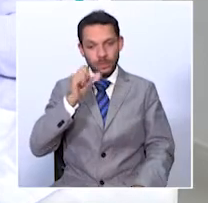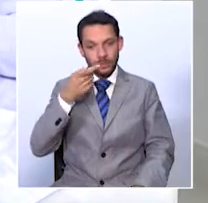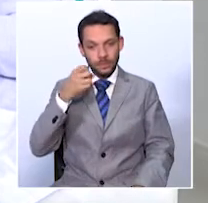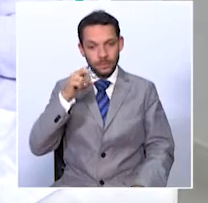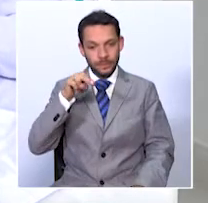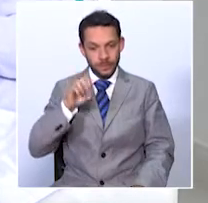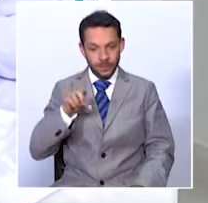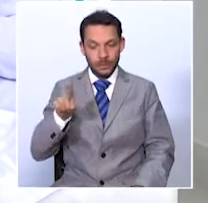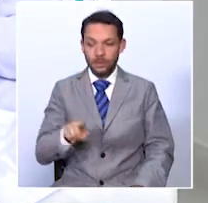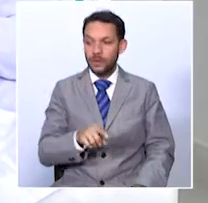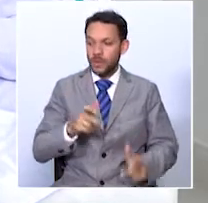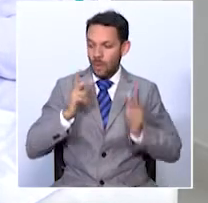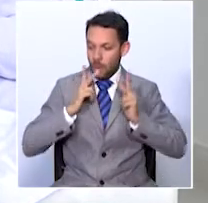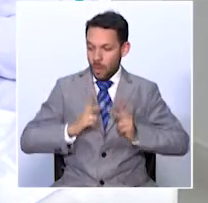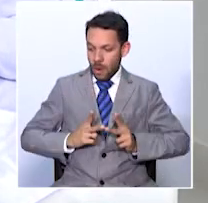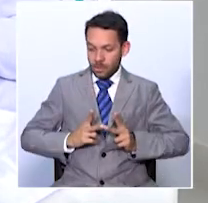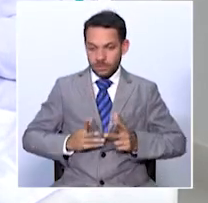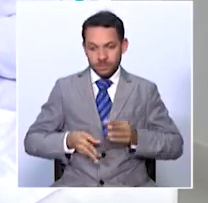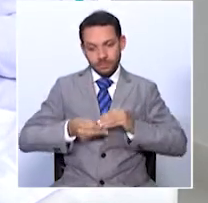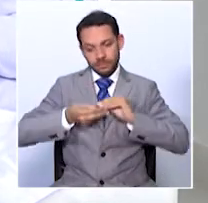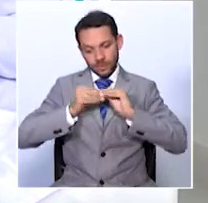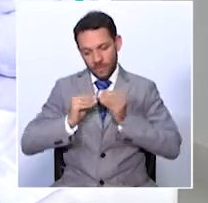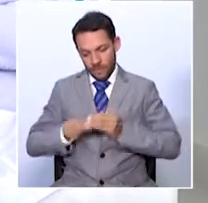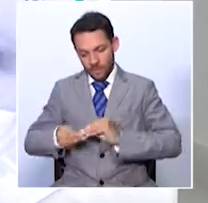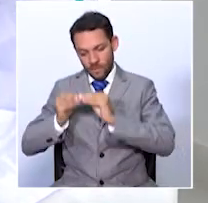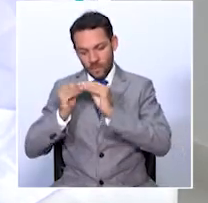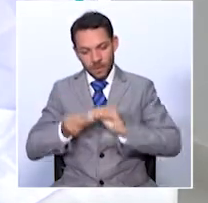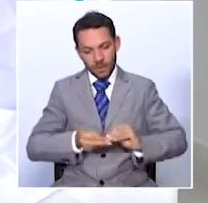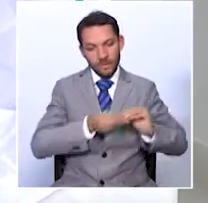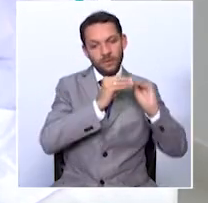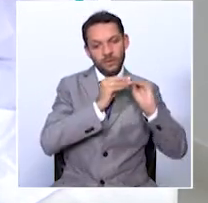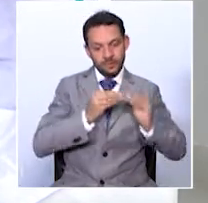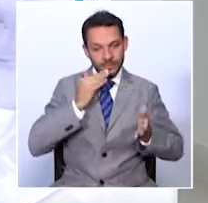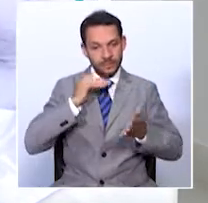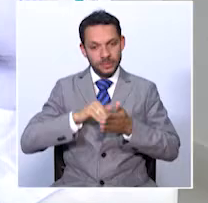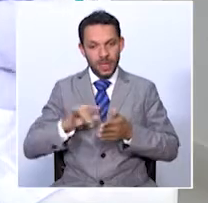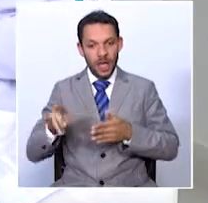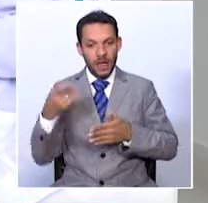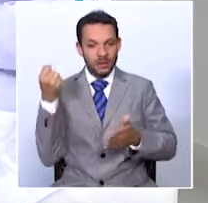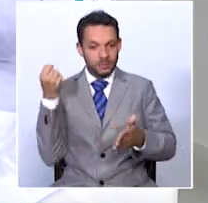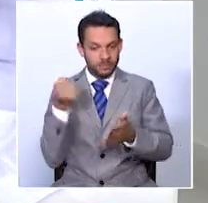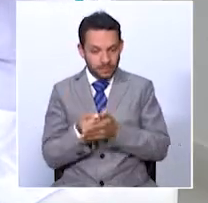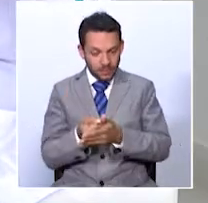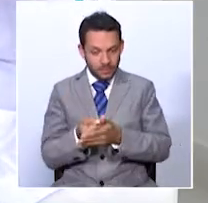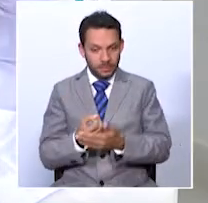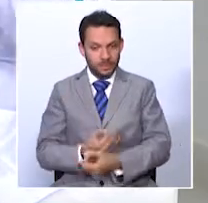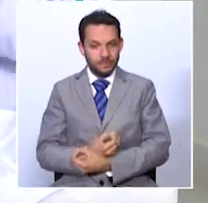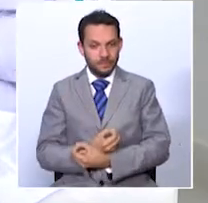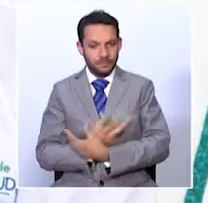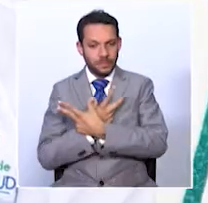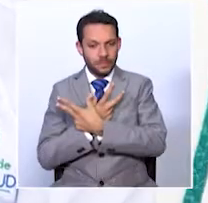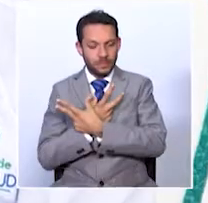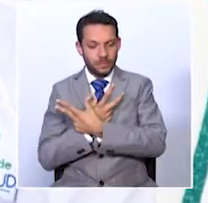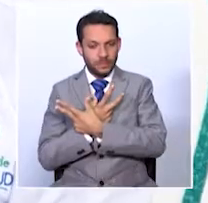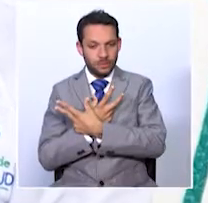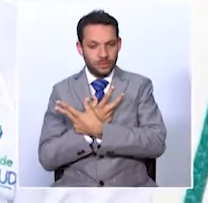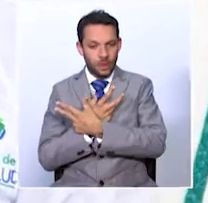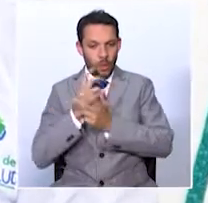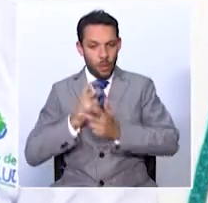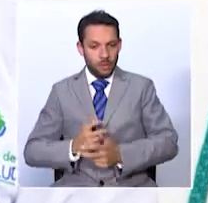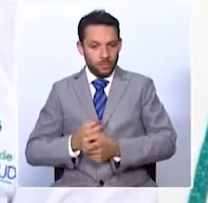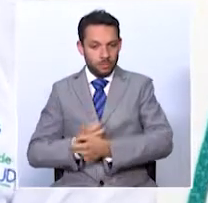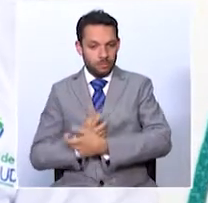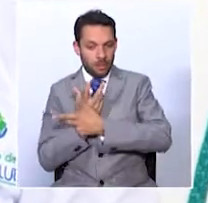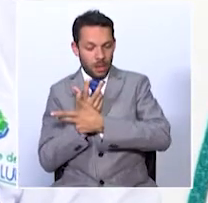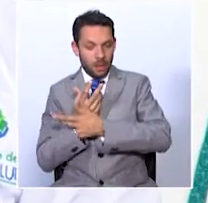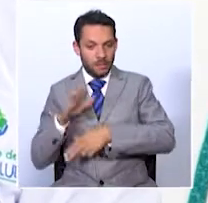humano tiene una gran capacidad de regenerarse. Entonces uno tiene un accidente, una moto y 10 fracturas y usted a los 2 meses está jugando fútbol y